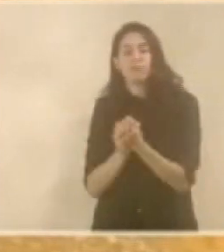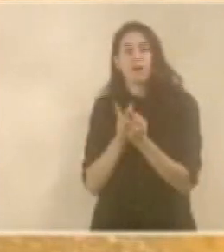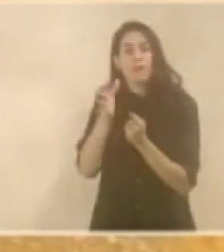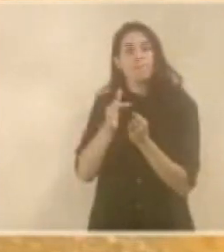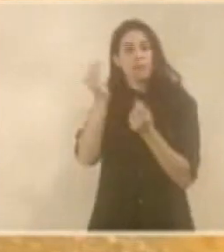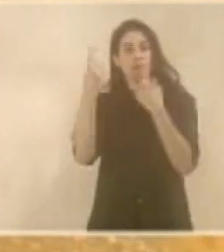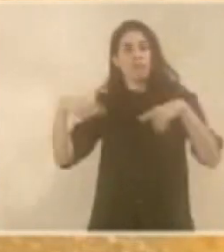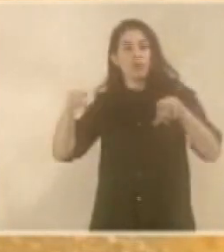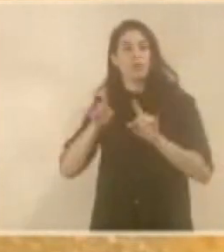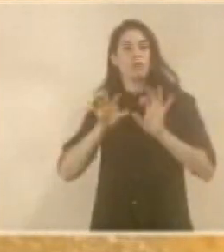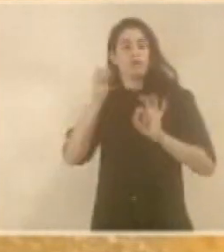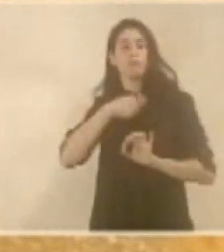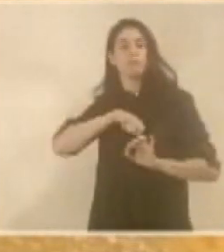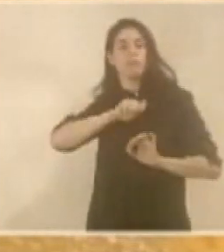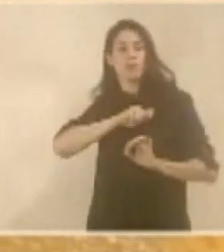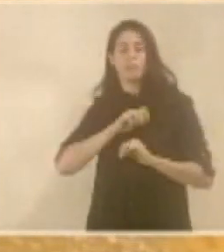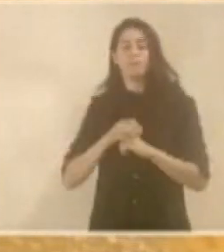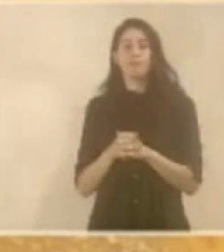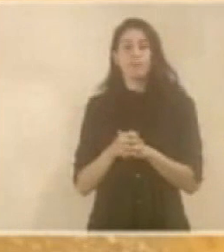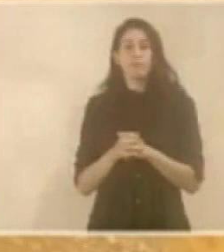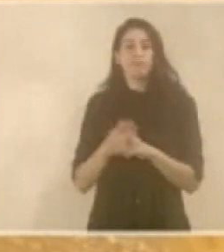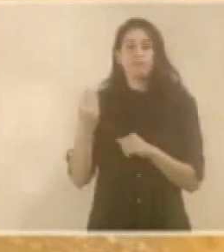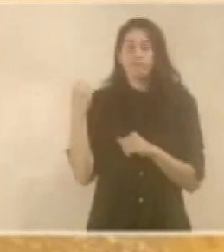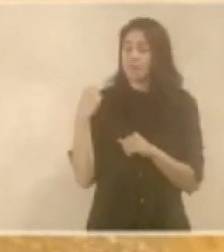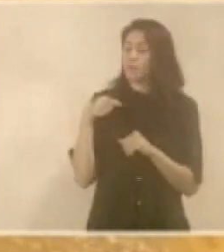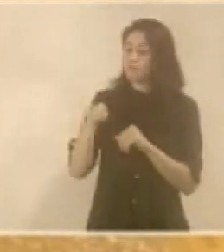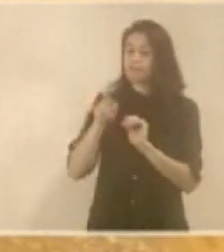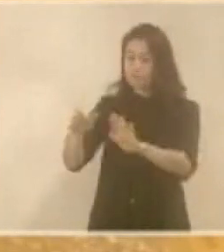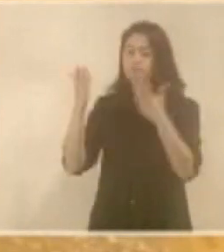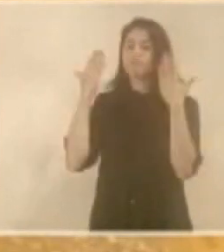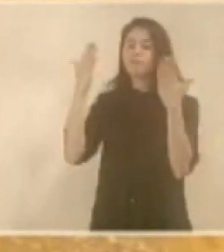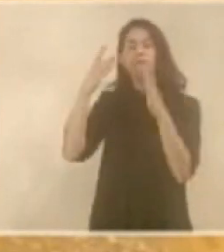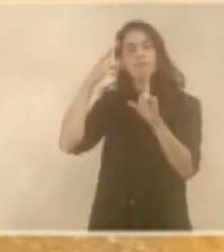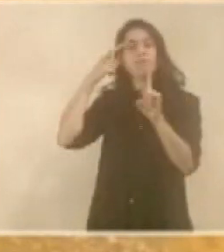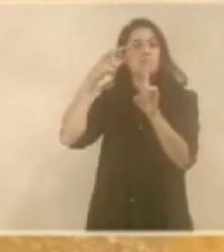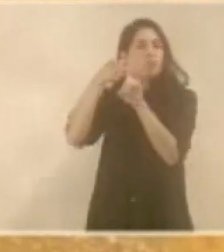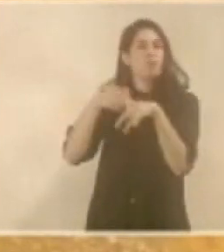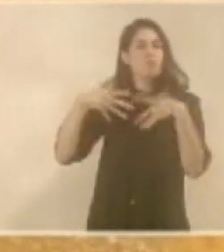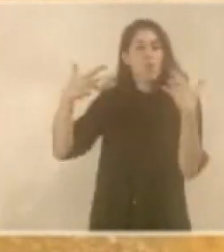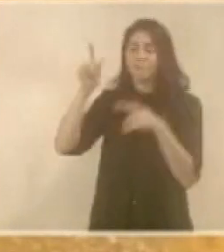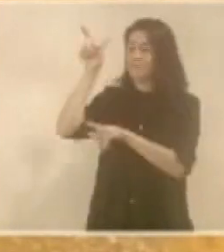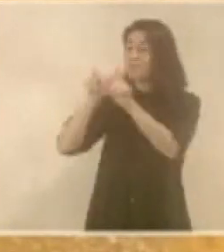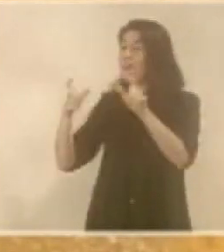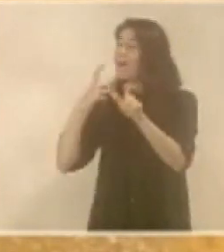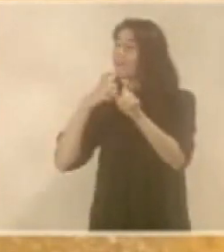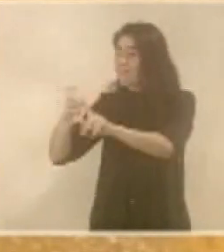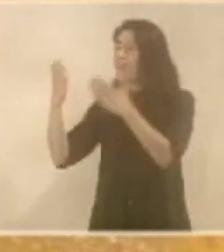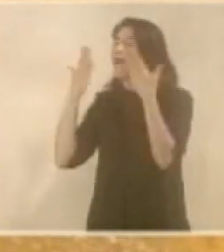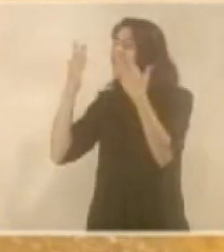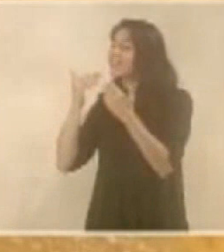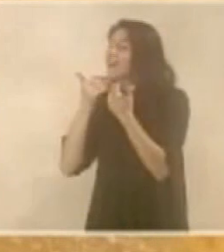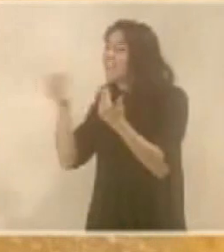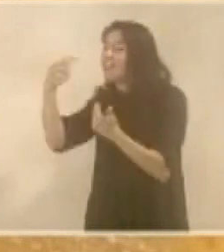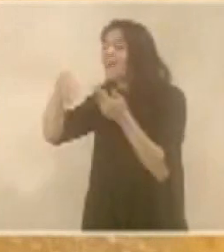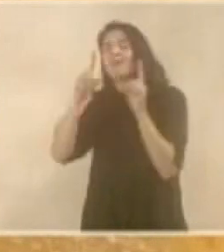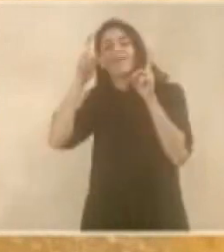miembros de aquella expedición que arriesgó y perdió su vida por la causa suprema de la libertad y por extensión a cuantos han asumido en Almería